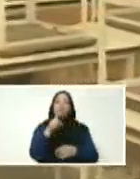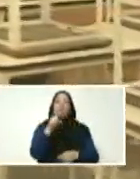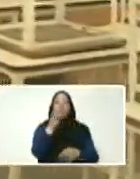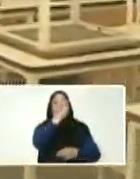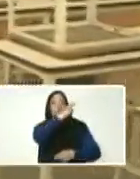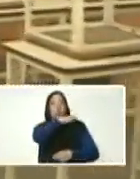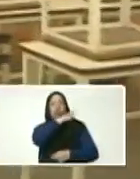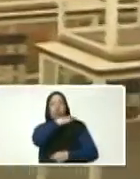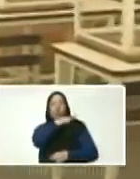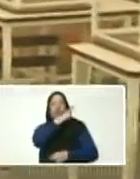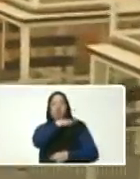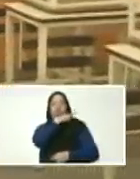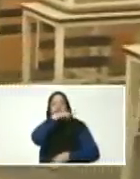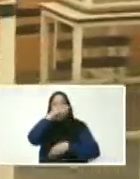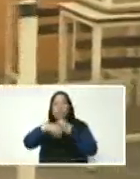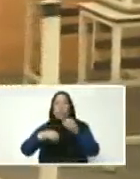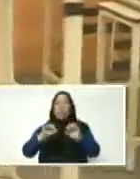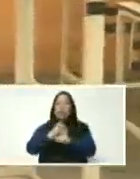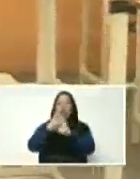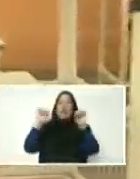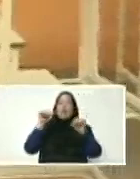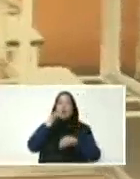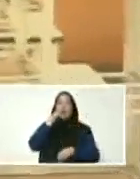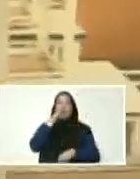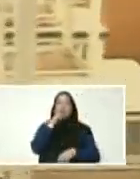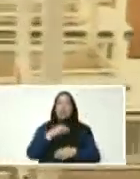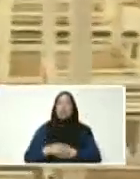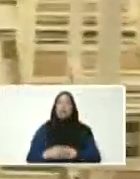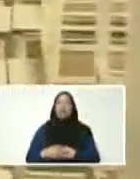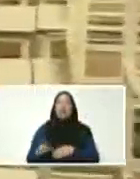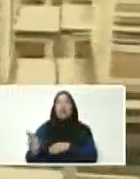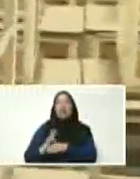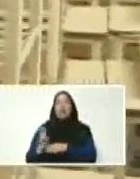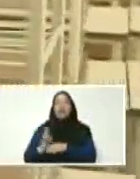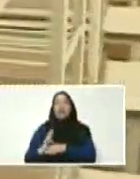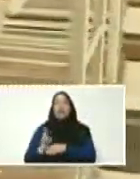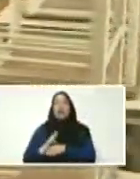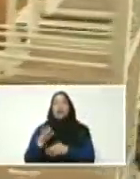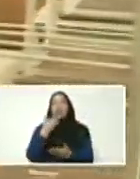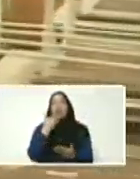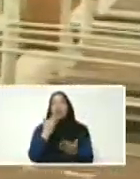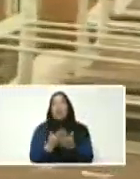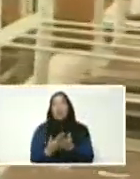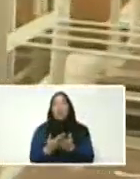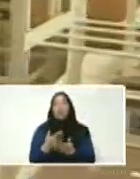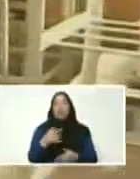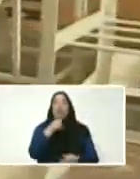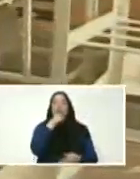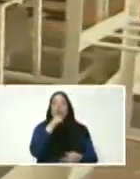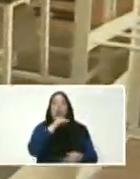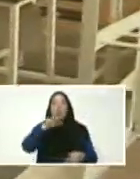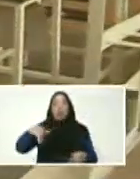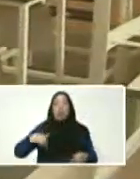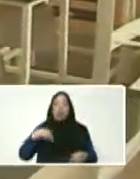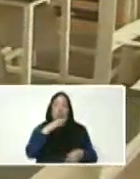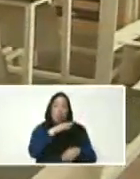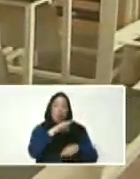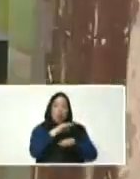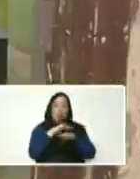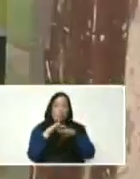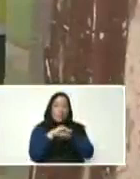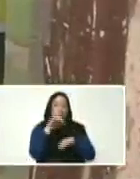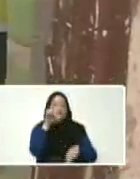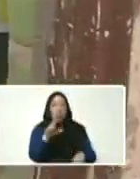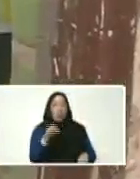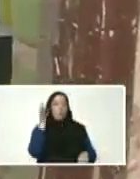directora, a elevar esa alerta temprana por esa aplicación. Inmediatamente usted, con su equipo de gobierno nacional y nuestra ministra, la avanzadora